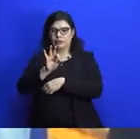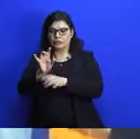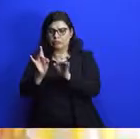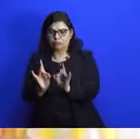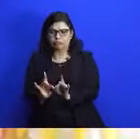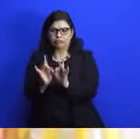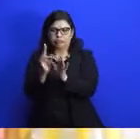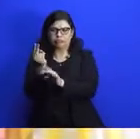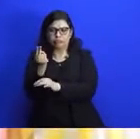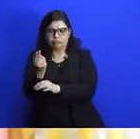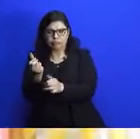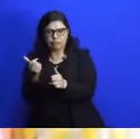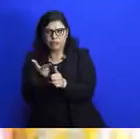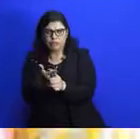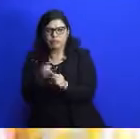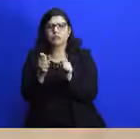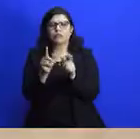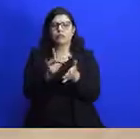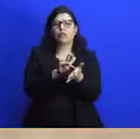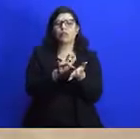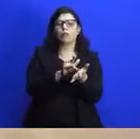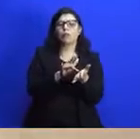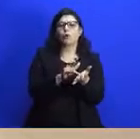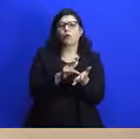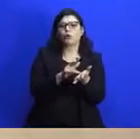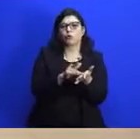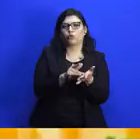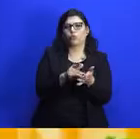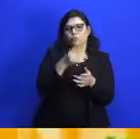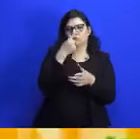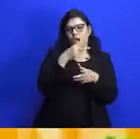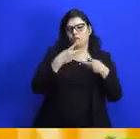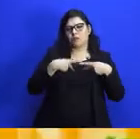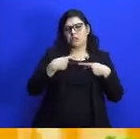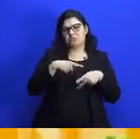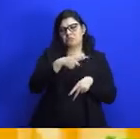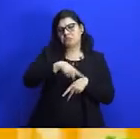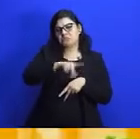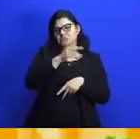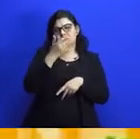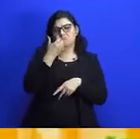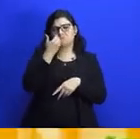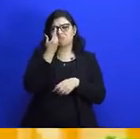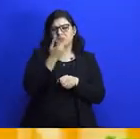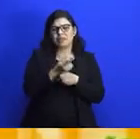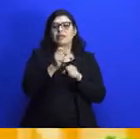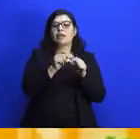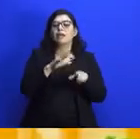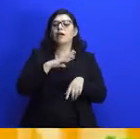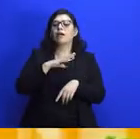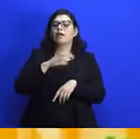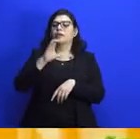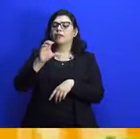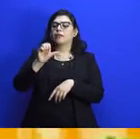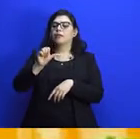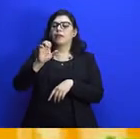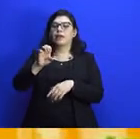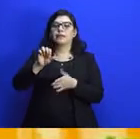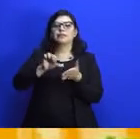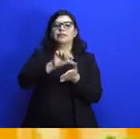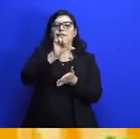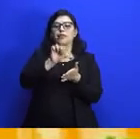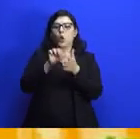necesarios, así como todo el apoyo de nuestra fuerza de voluntariado. También contamos con el CAE, nuestro centro de atención